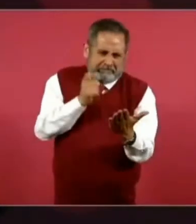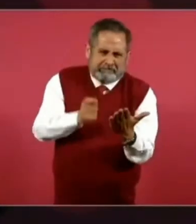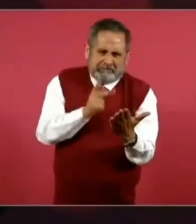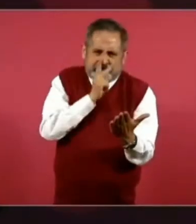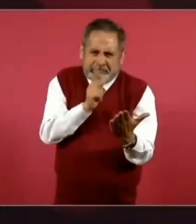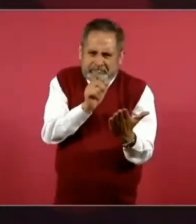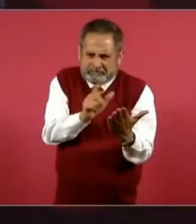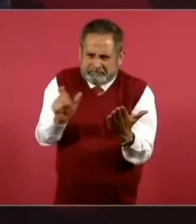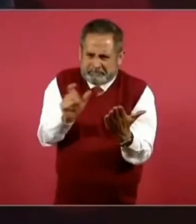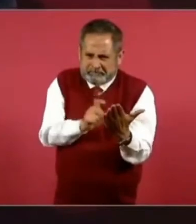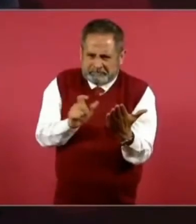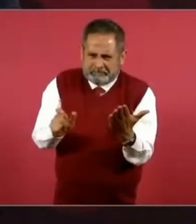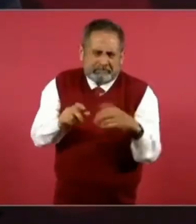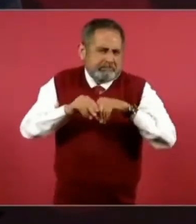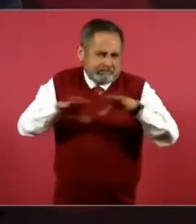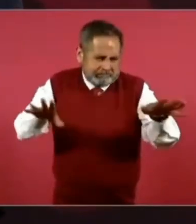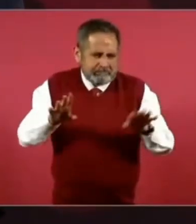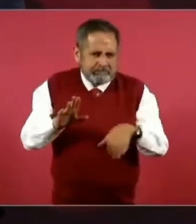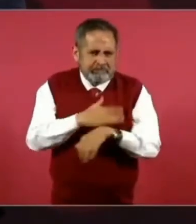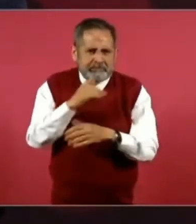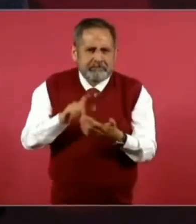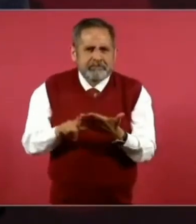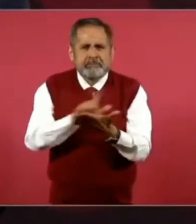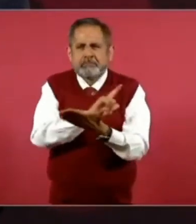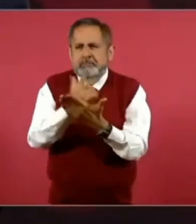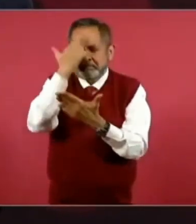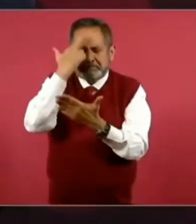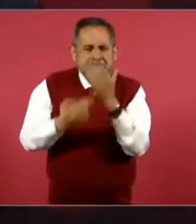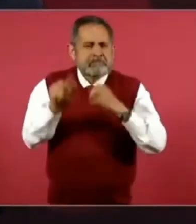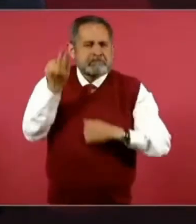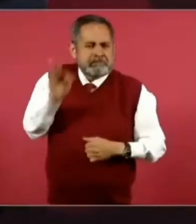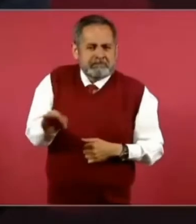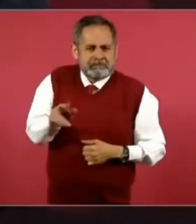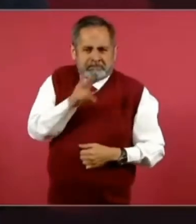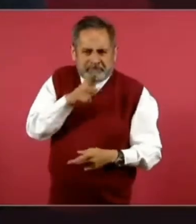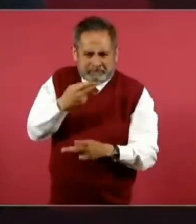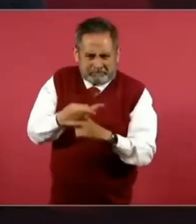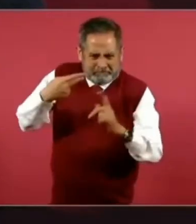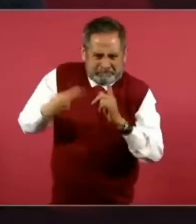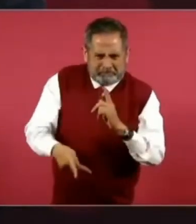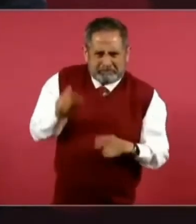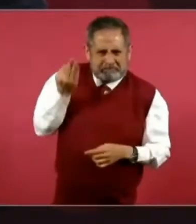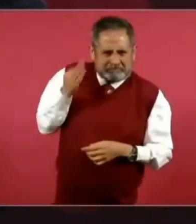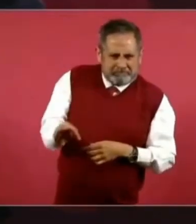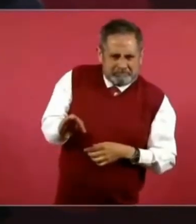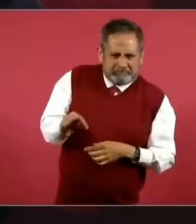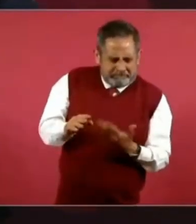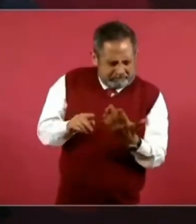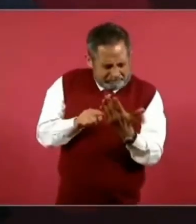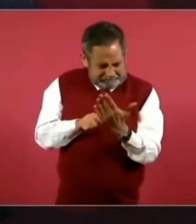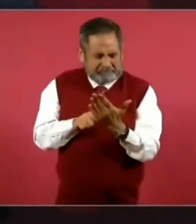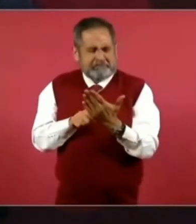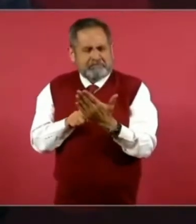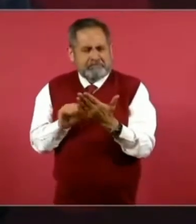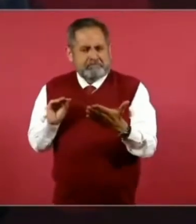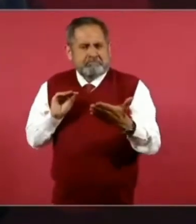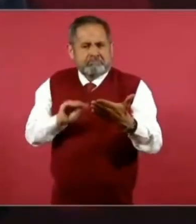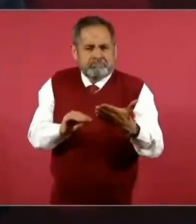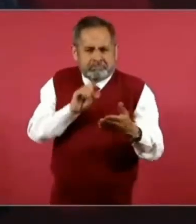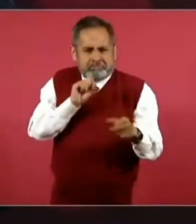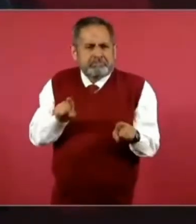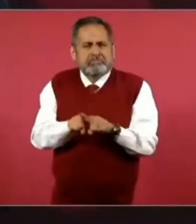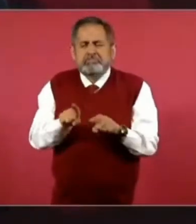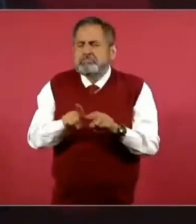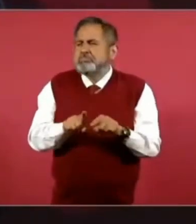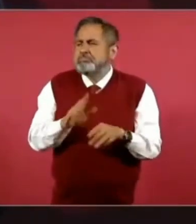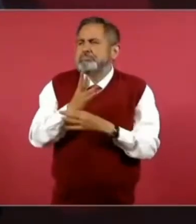Y pues no solo es delito de traición a la patria, ponen también ahí, como dicen